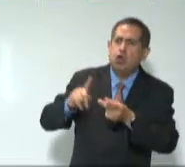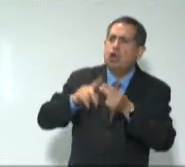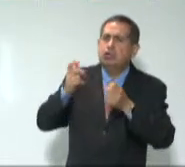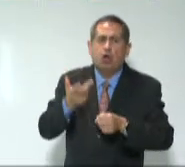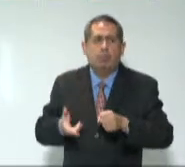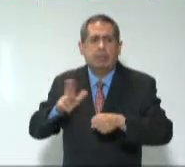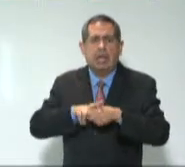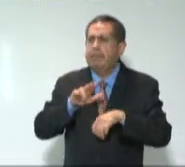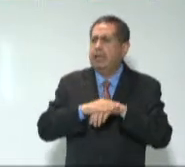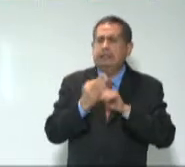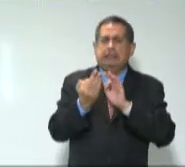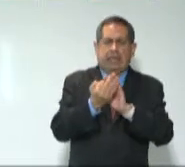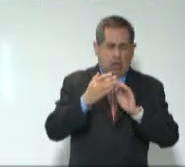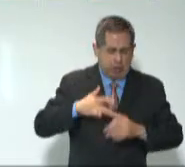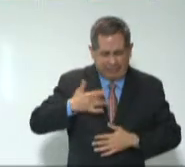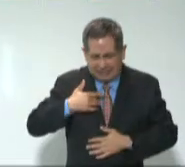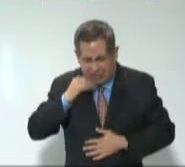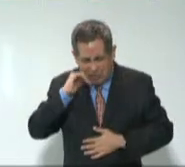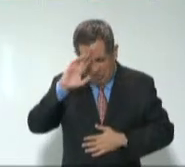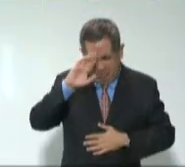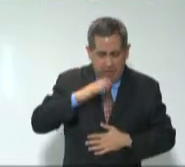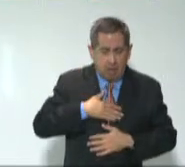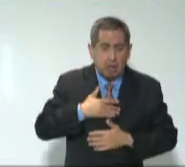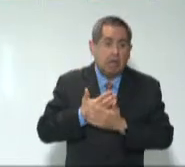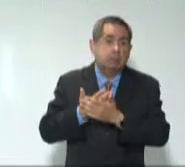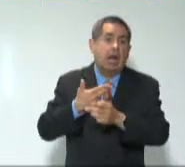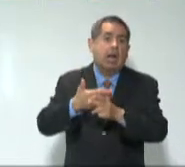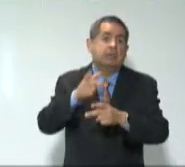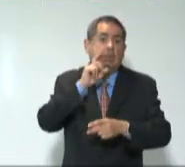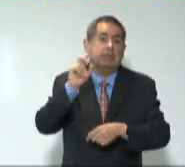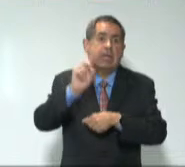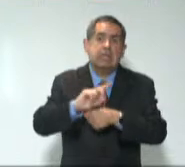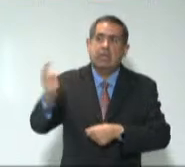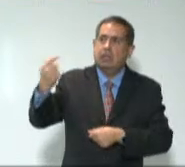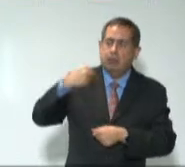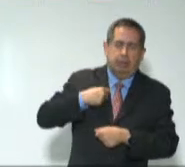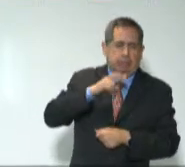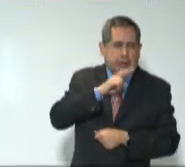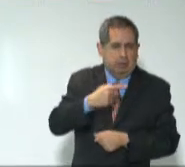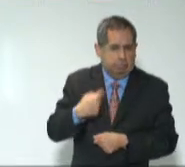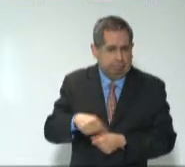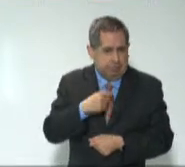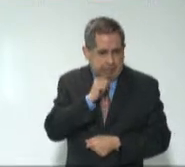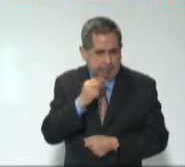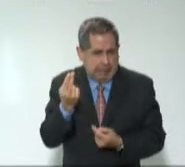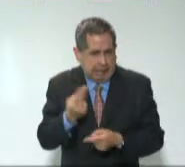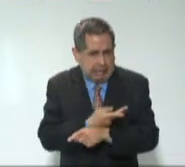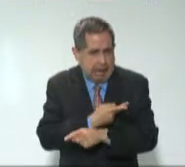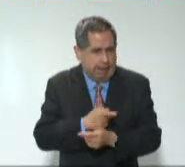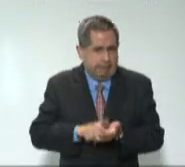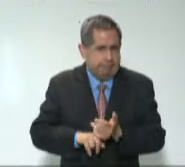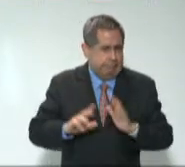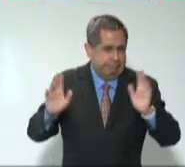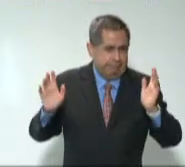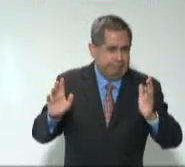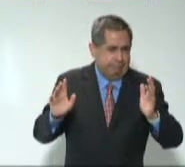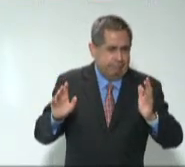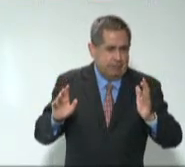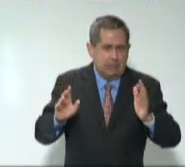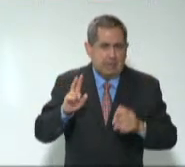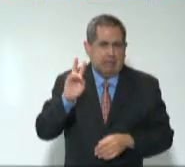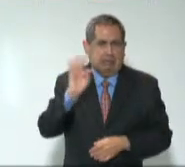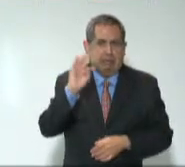hospital más cerca porque me siento mal si espero 20 días la respuesta Pues a lo mejor ya la ya no la necesito porque ya a lo mejor